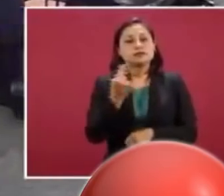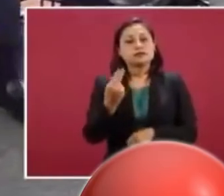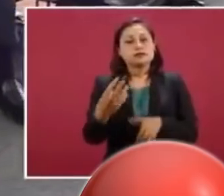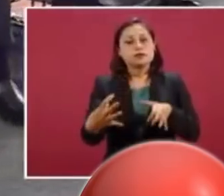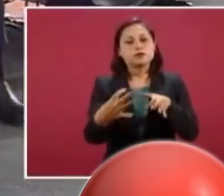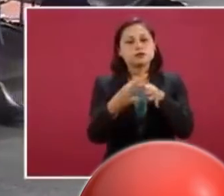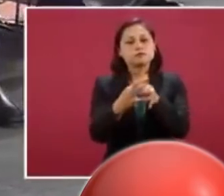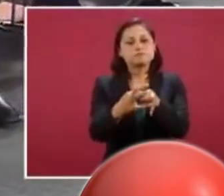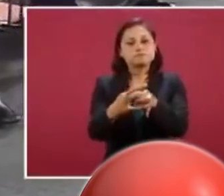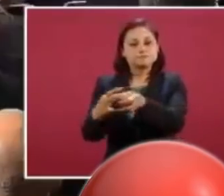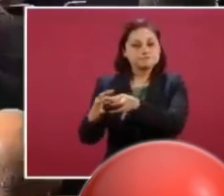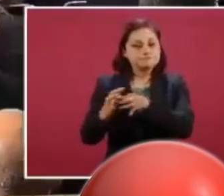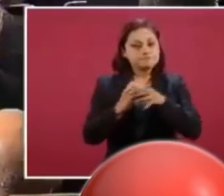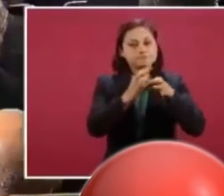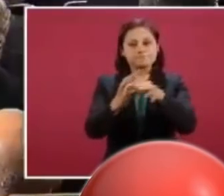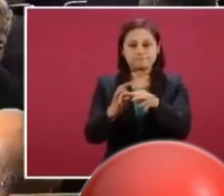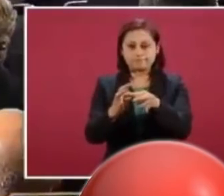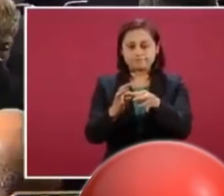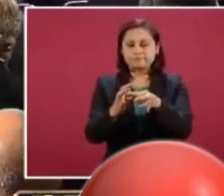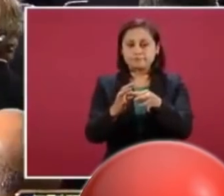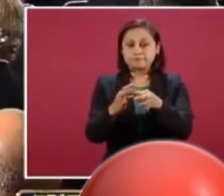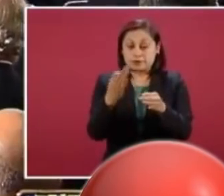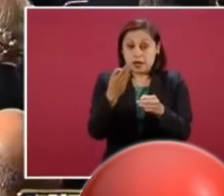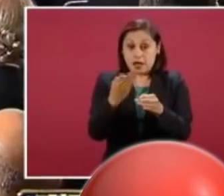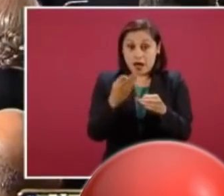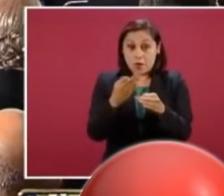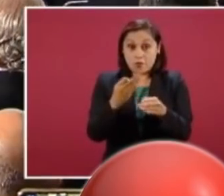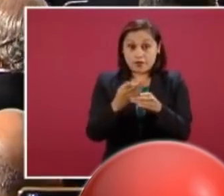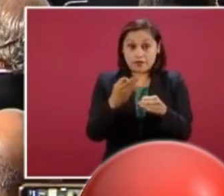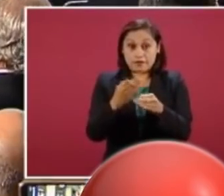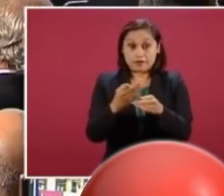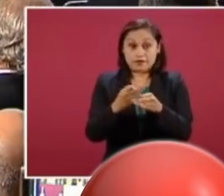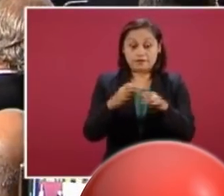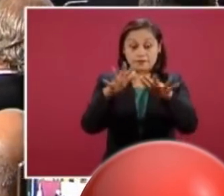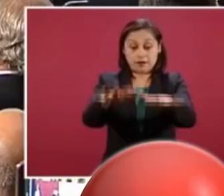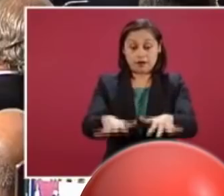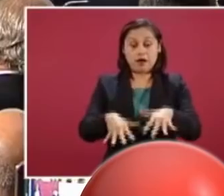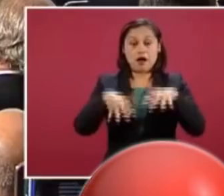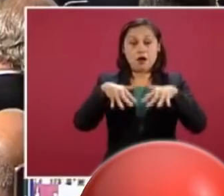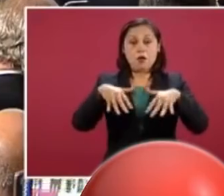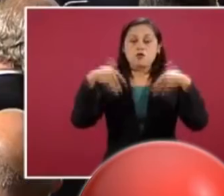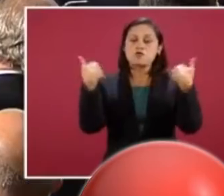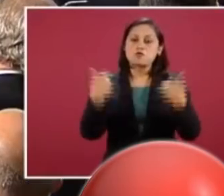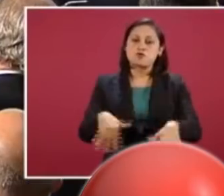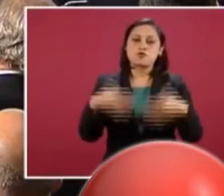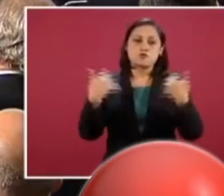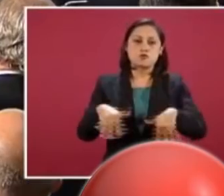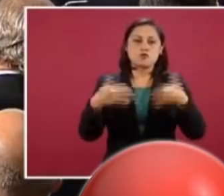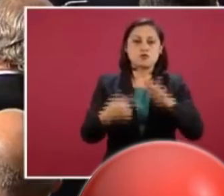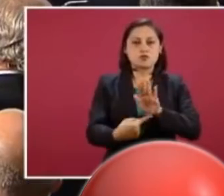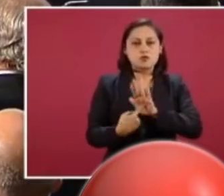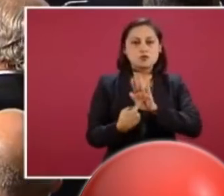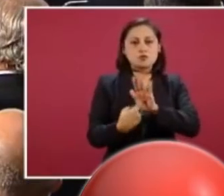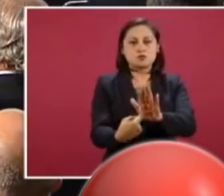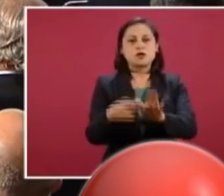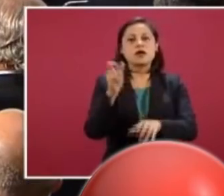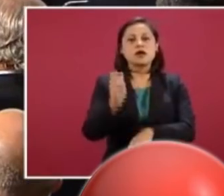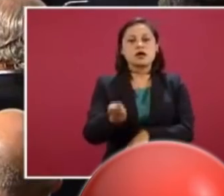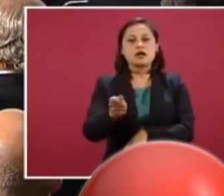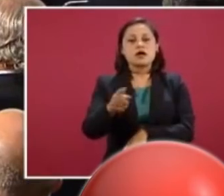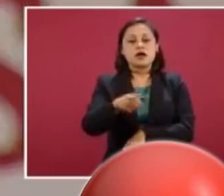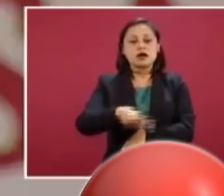y esta es una manifestación, una expresión de que ustedes